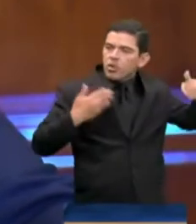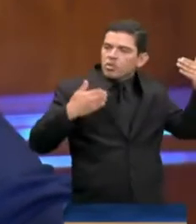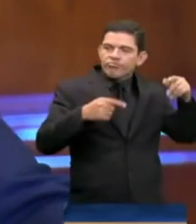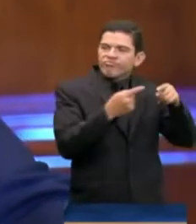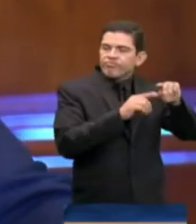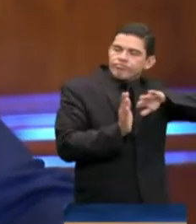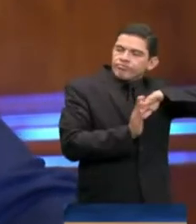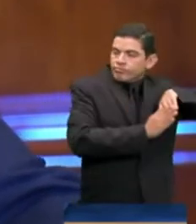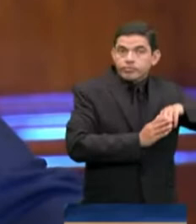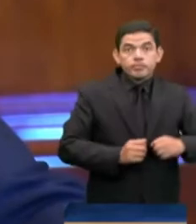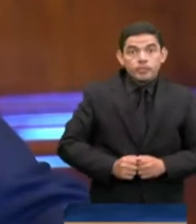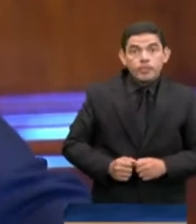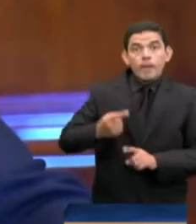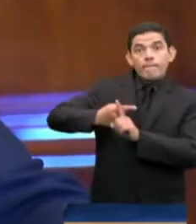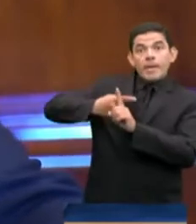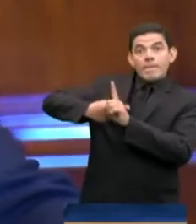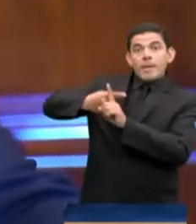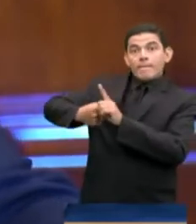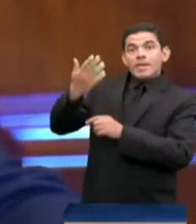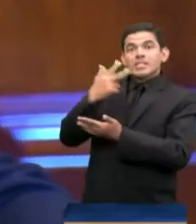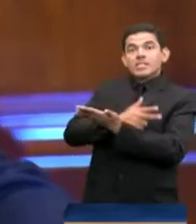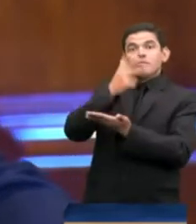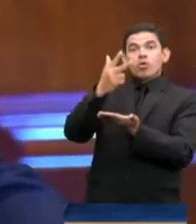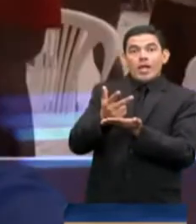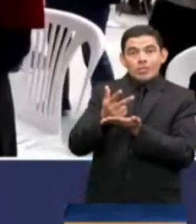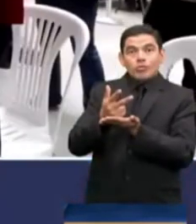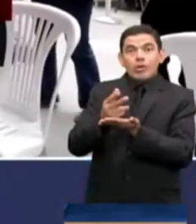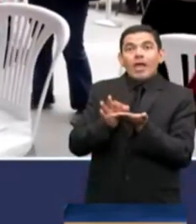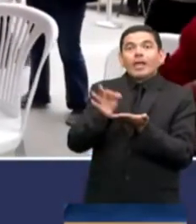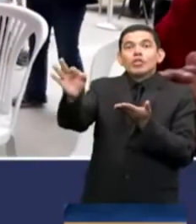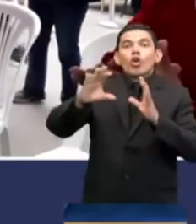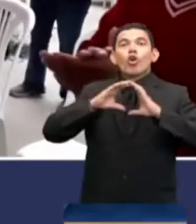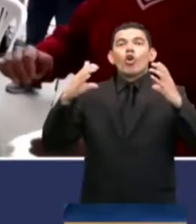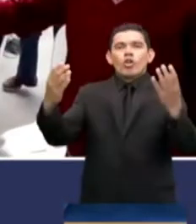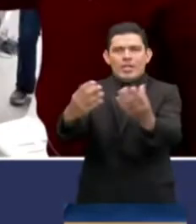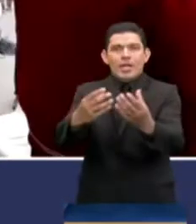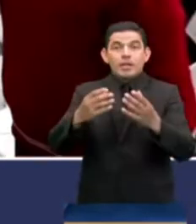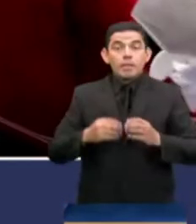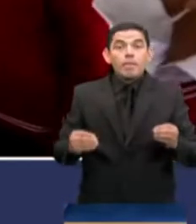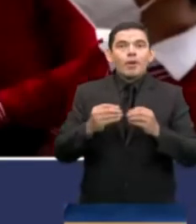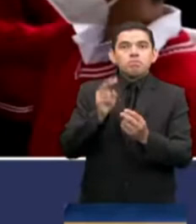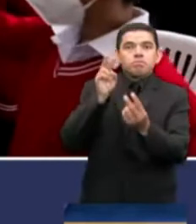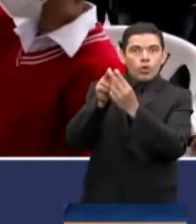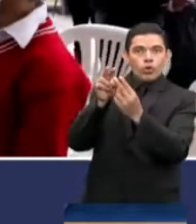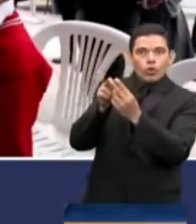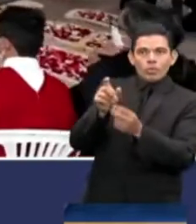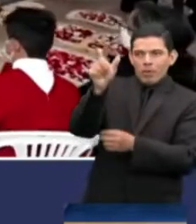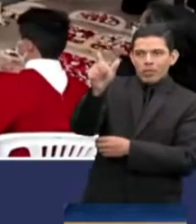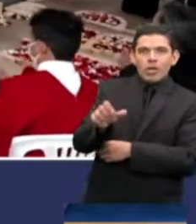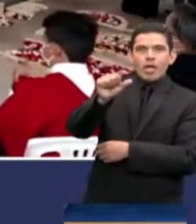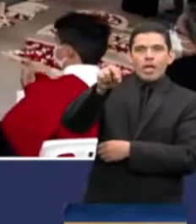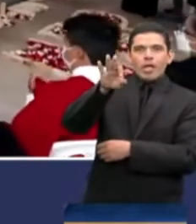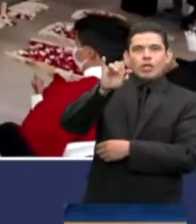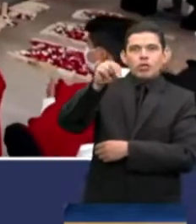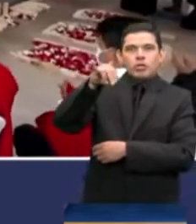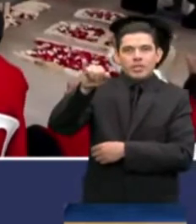meses, en el cantón Colta de Chimborazo, conocí a Anthony Morocho, de 10